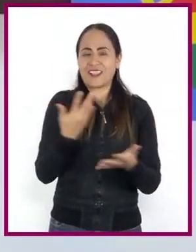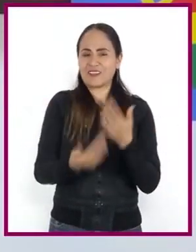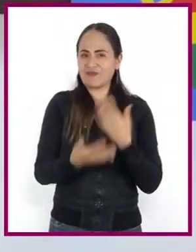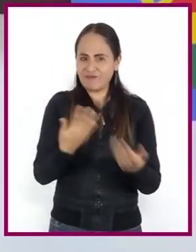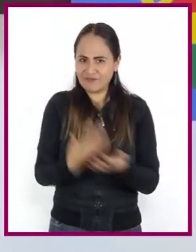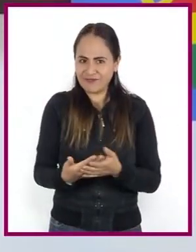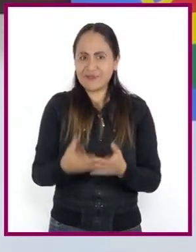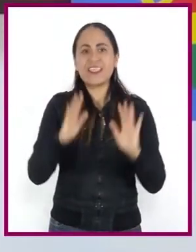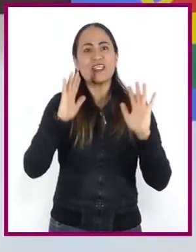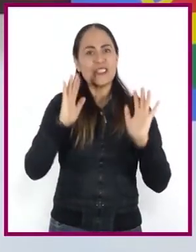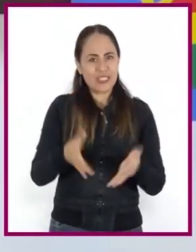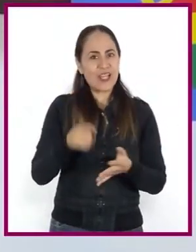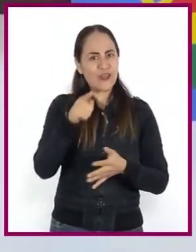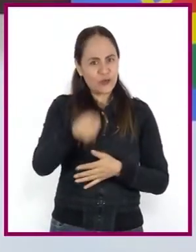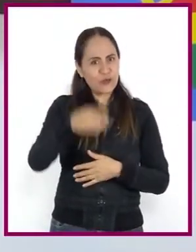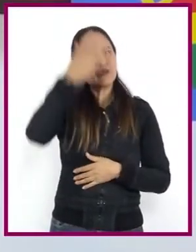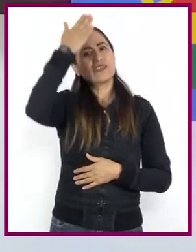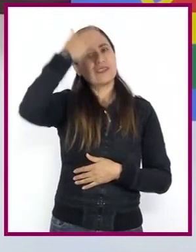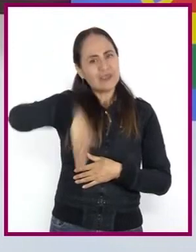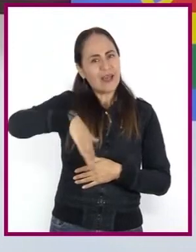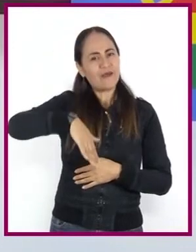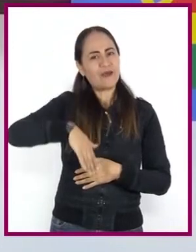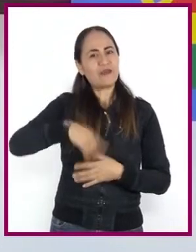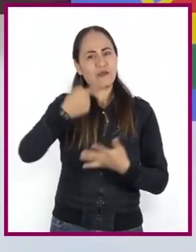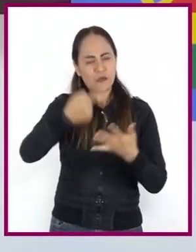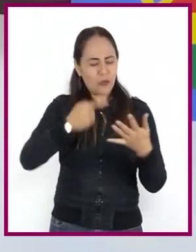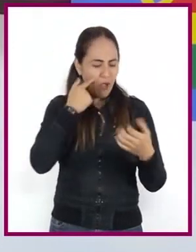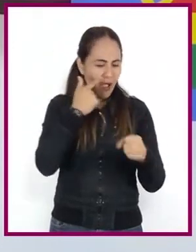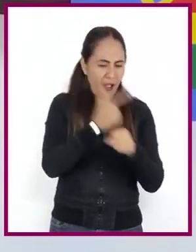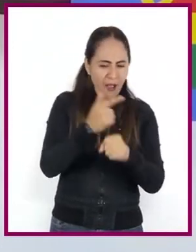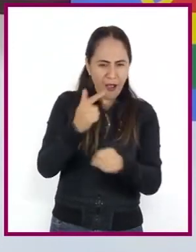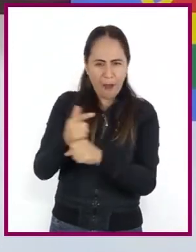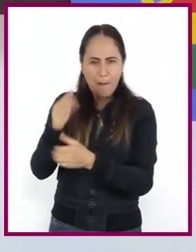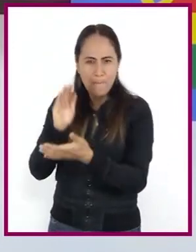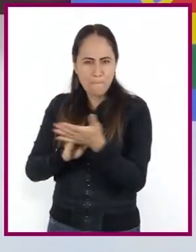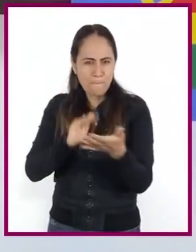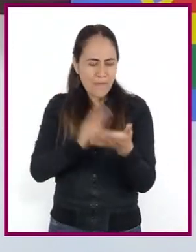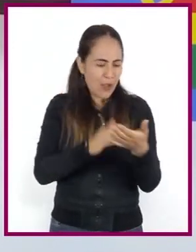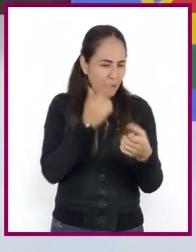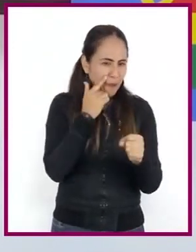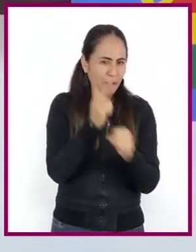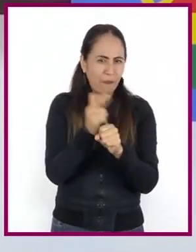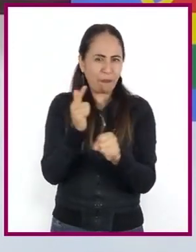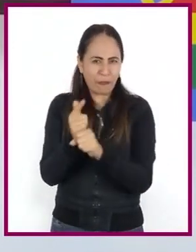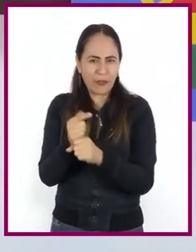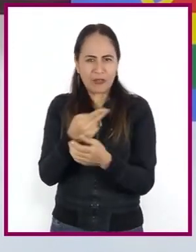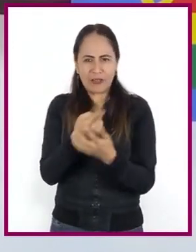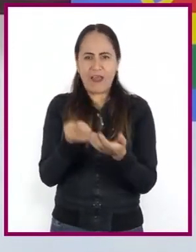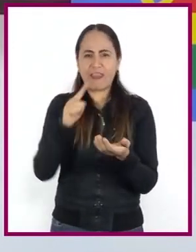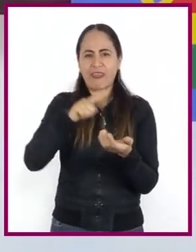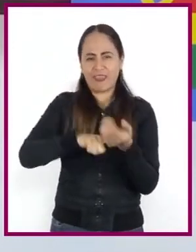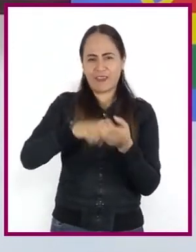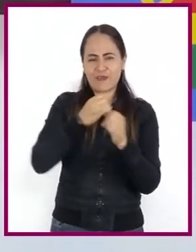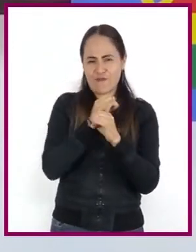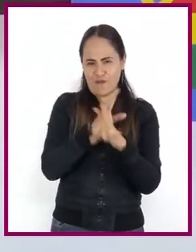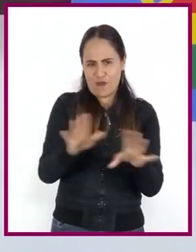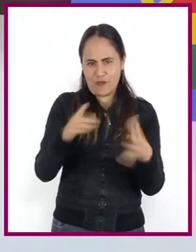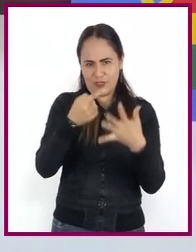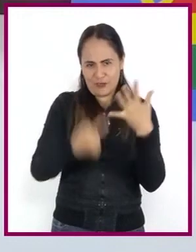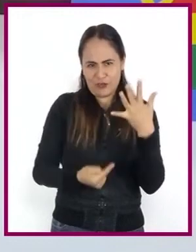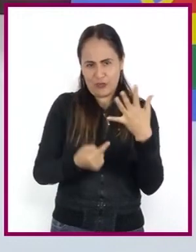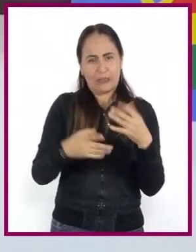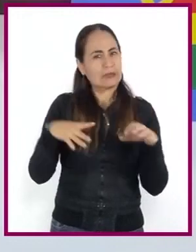Ahora que ya tienen más conocimientos para poder analizar e identificar el contenido de documentos y